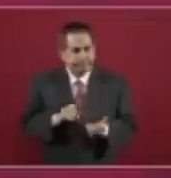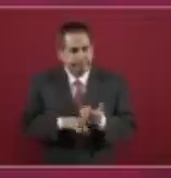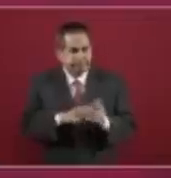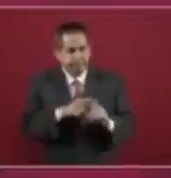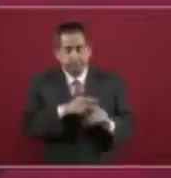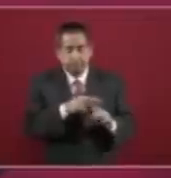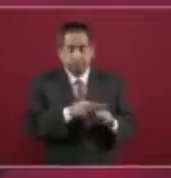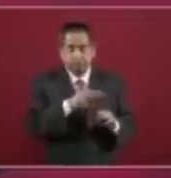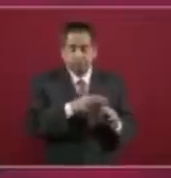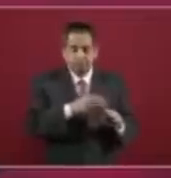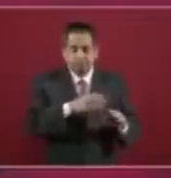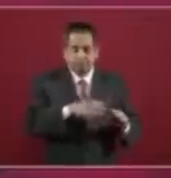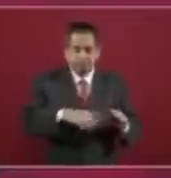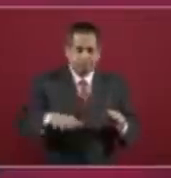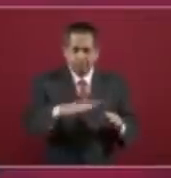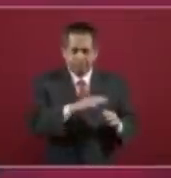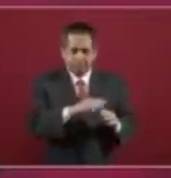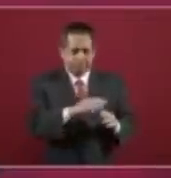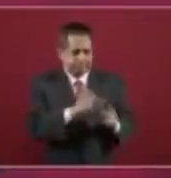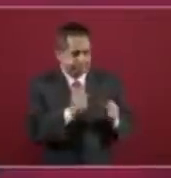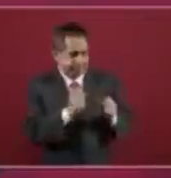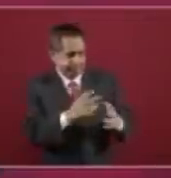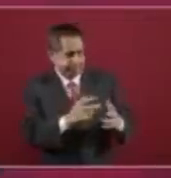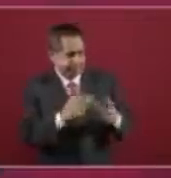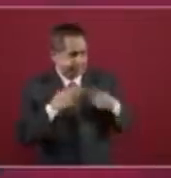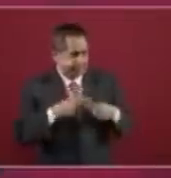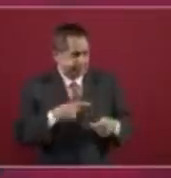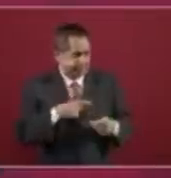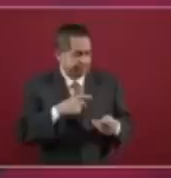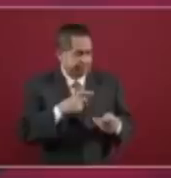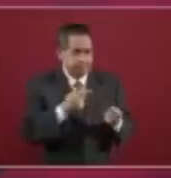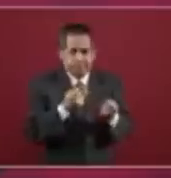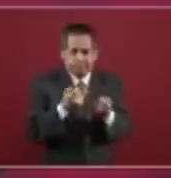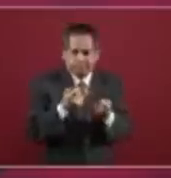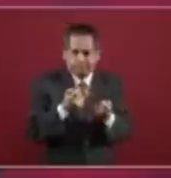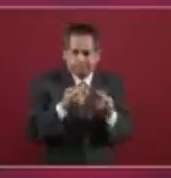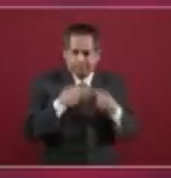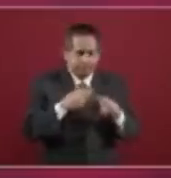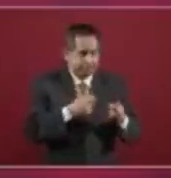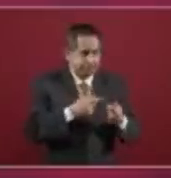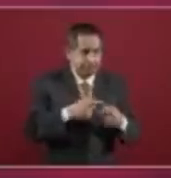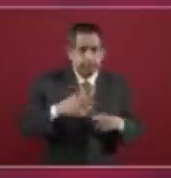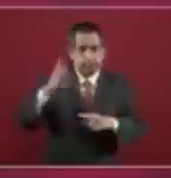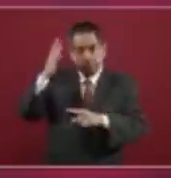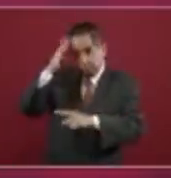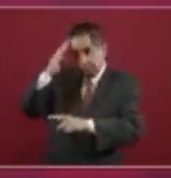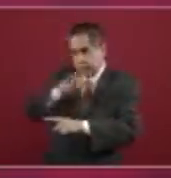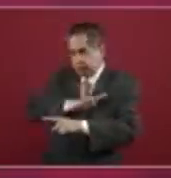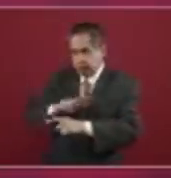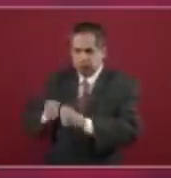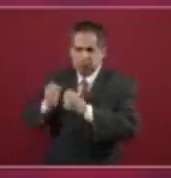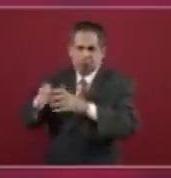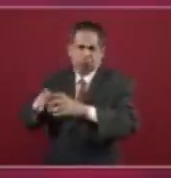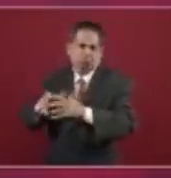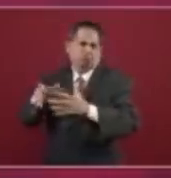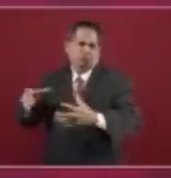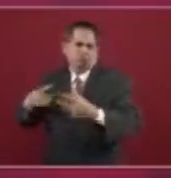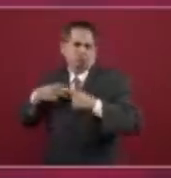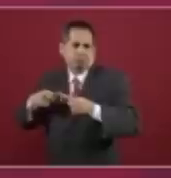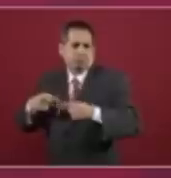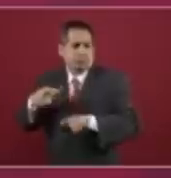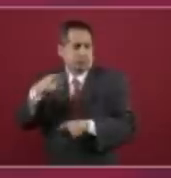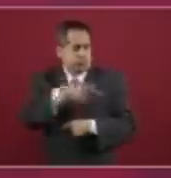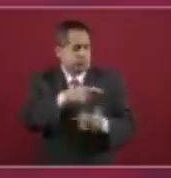abajo en población, con menos población que las cabeceras municipales, pero